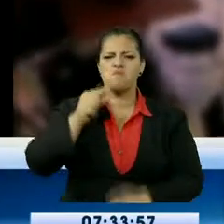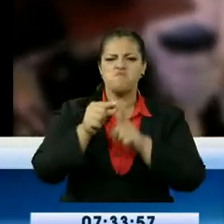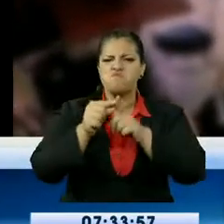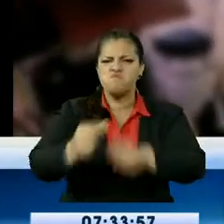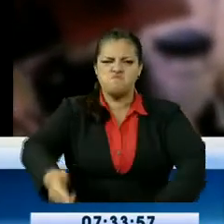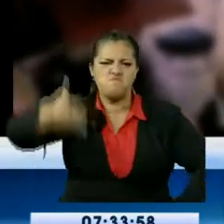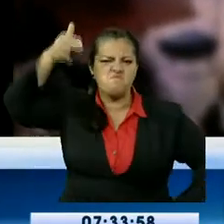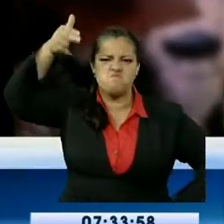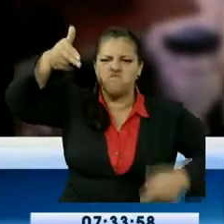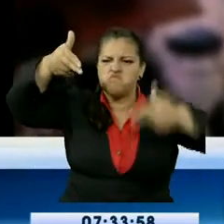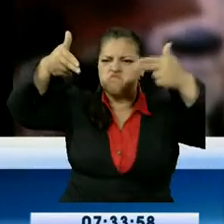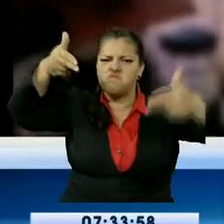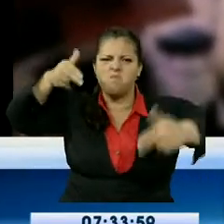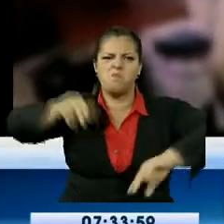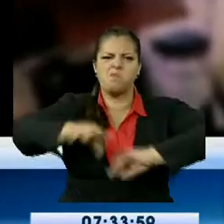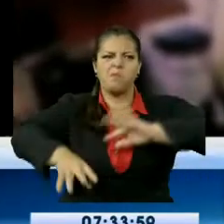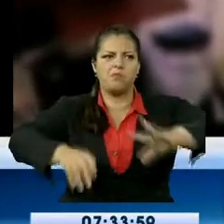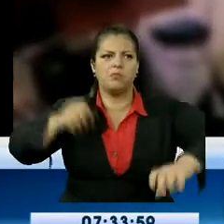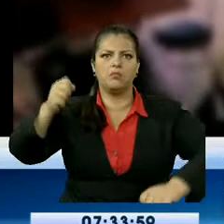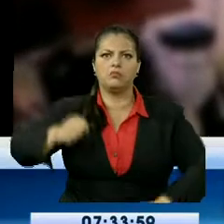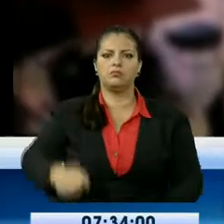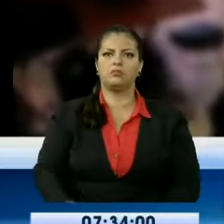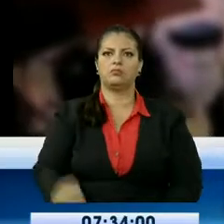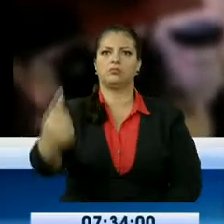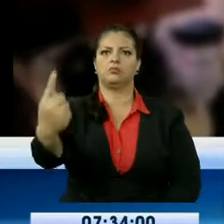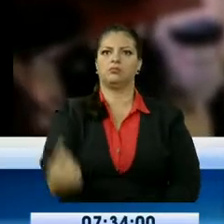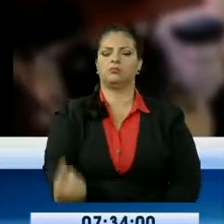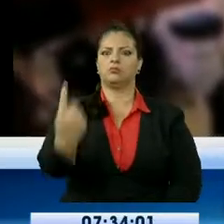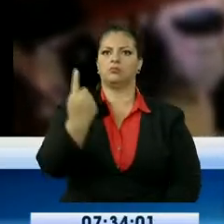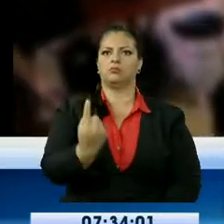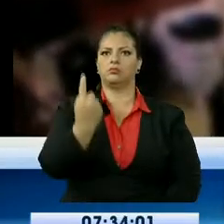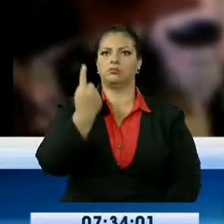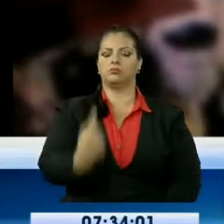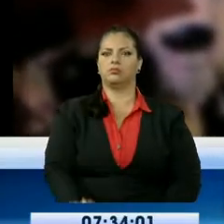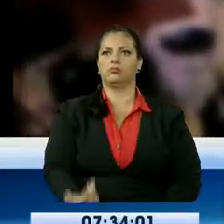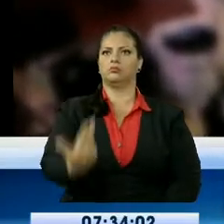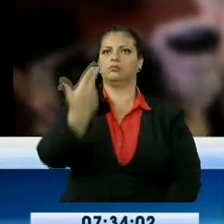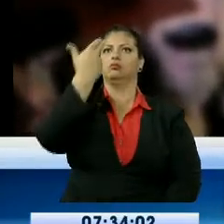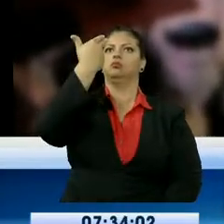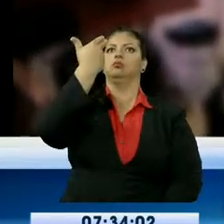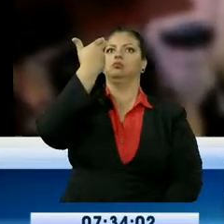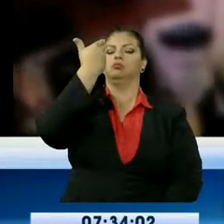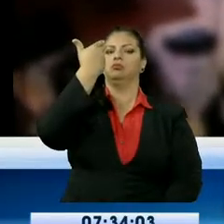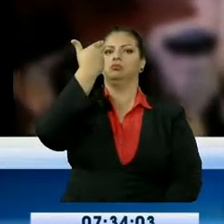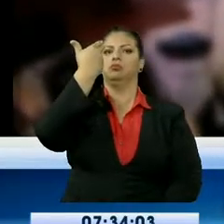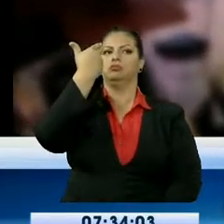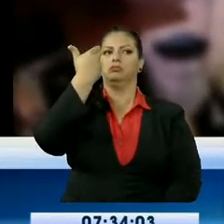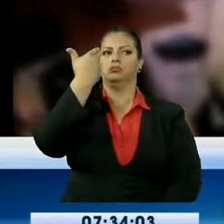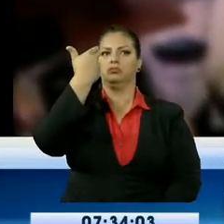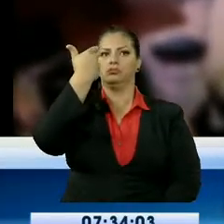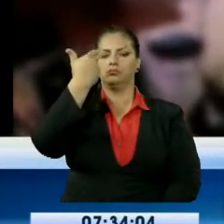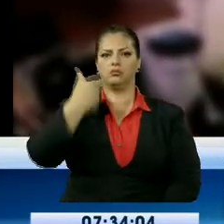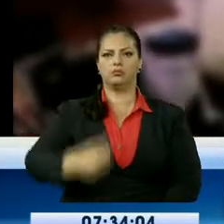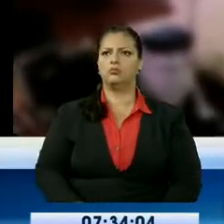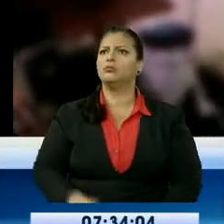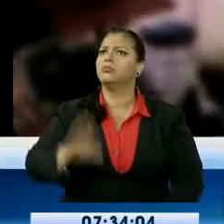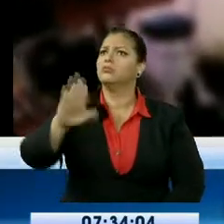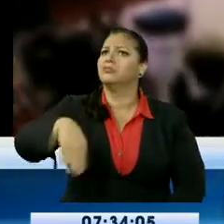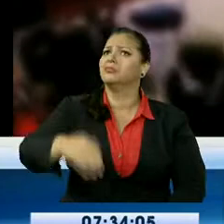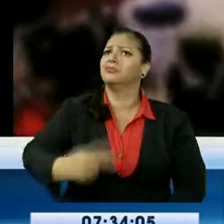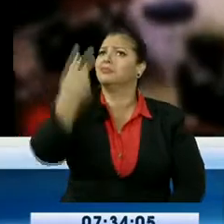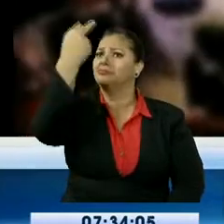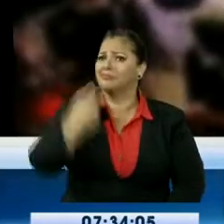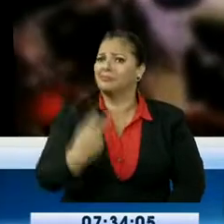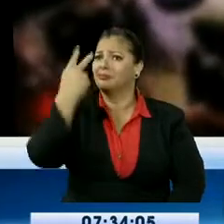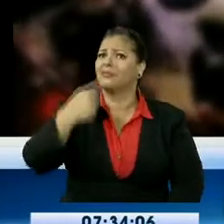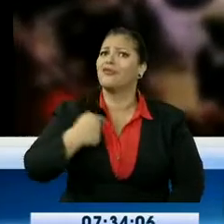siempre aplican. El tipo viene con la pistola y viene, roba y va y se me vende a mí. Se va y yo le digo, oye,